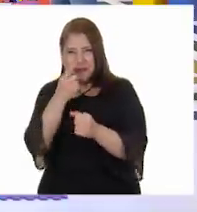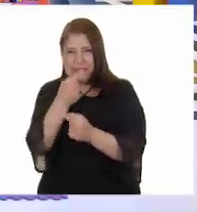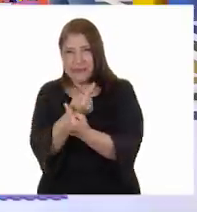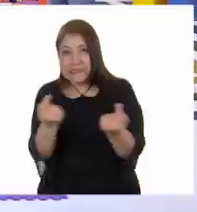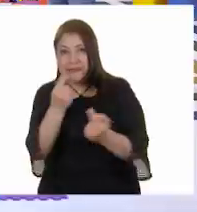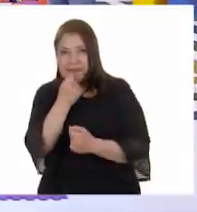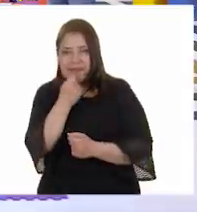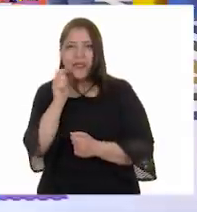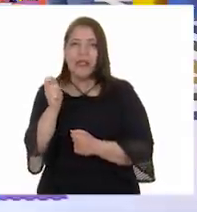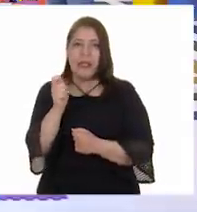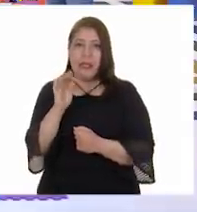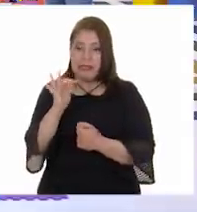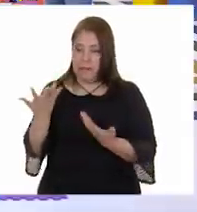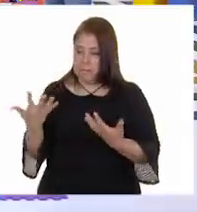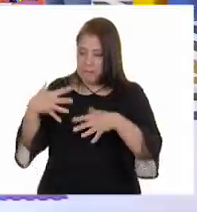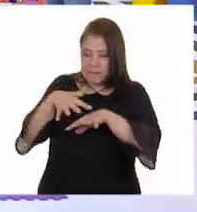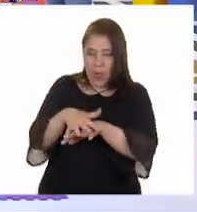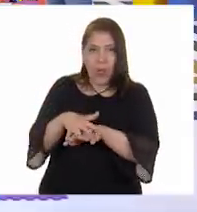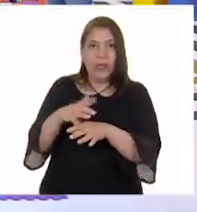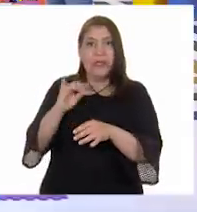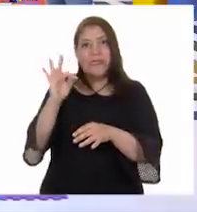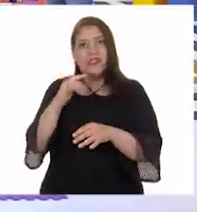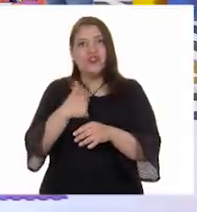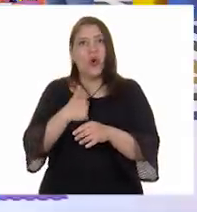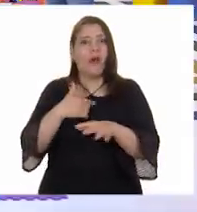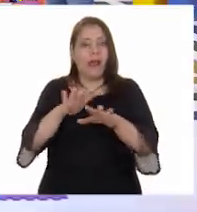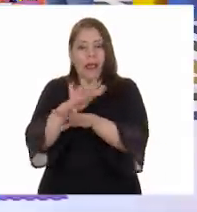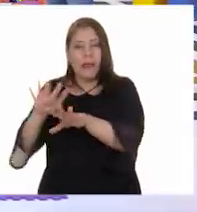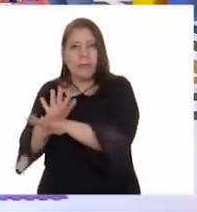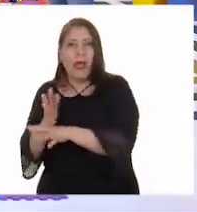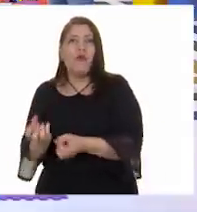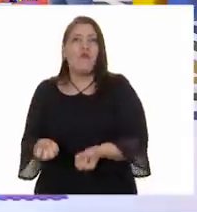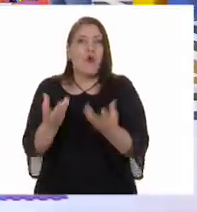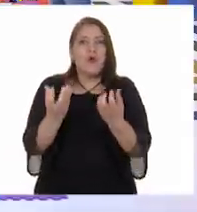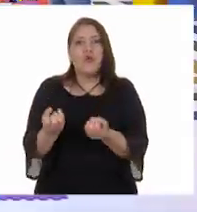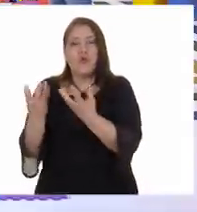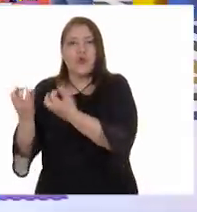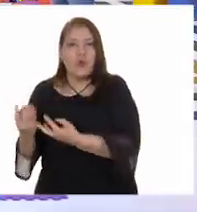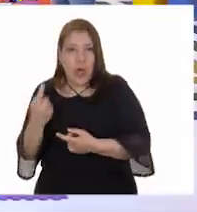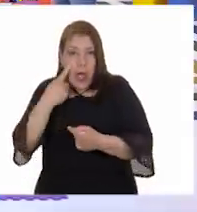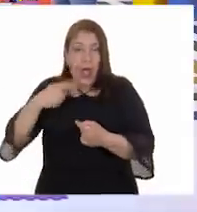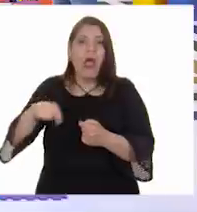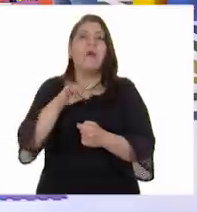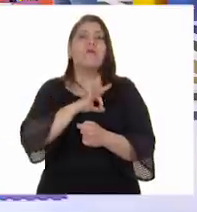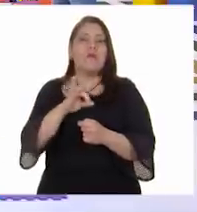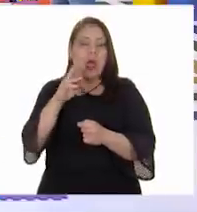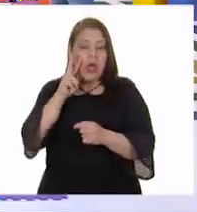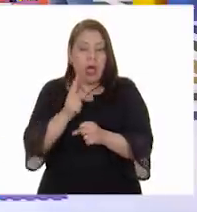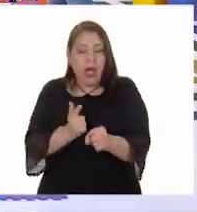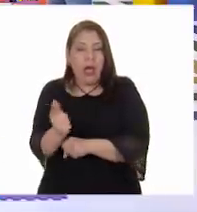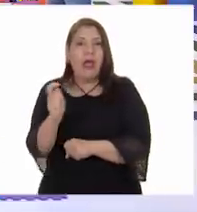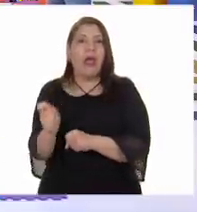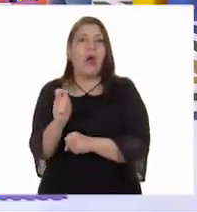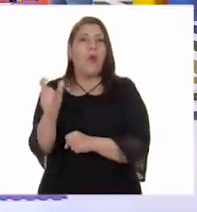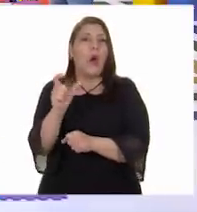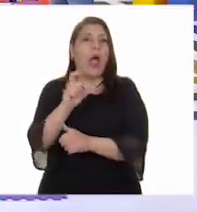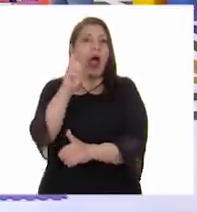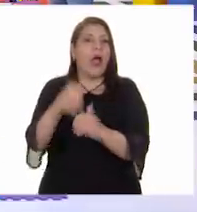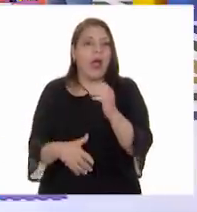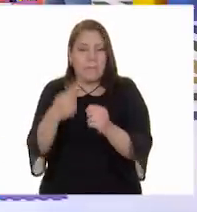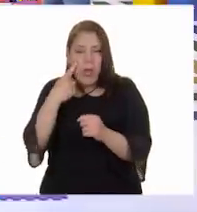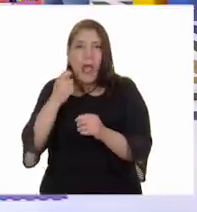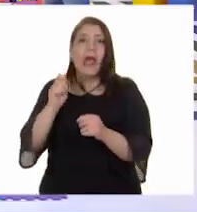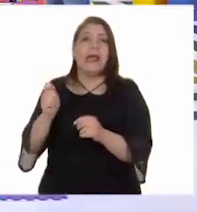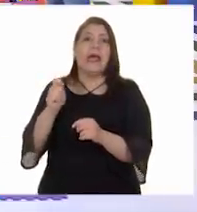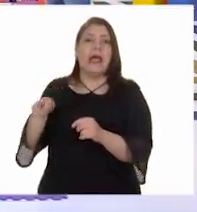nuestras mezclas, si cambiamos las proporciones del soluto, podemos ver afectado la mezcla final. En este caso, el agua